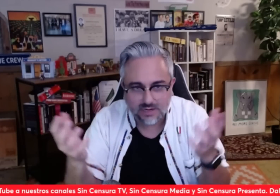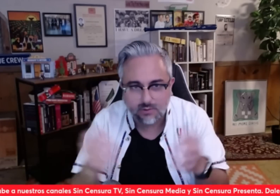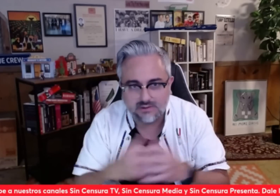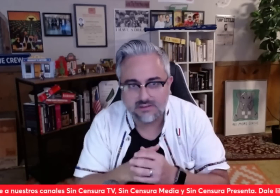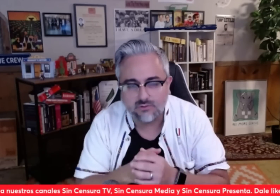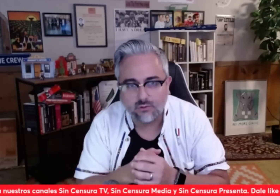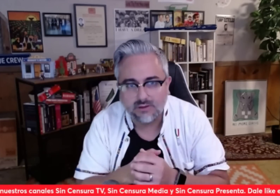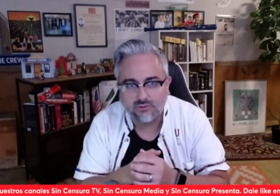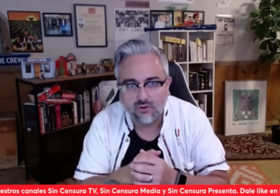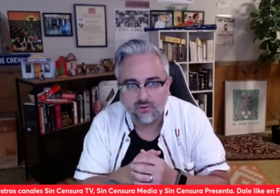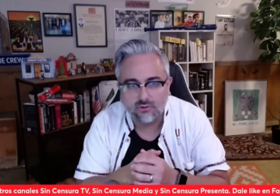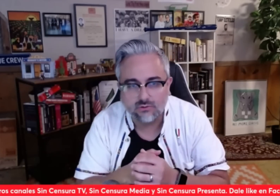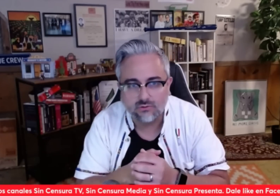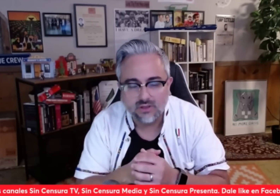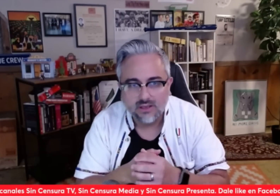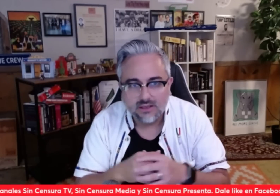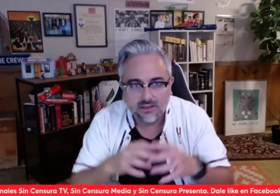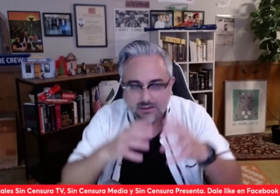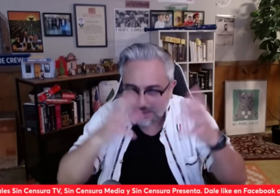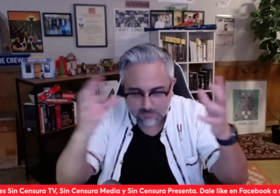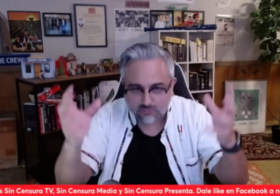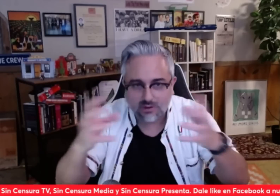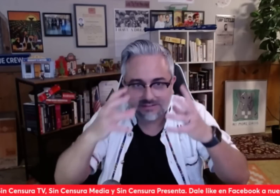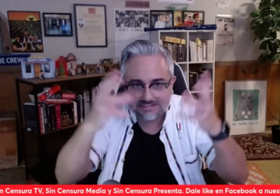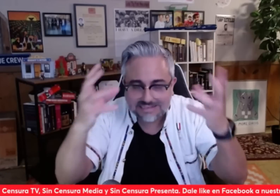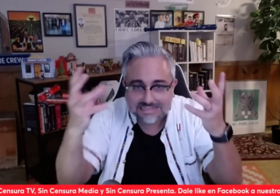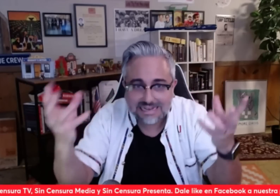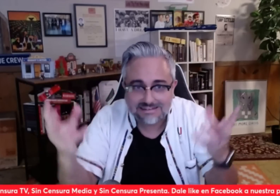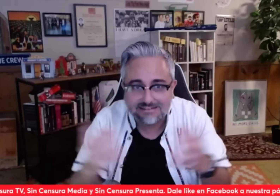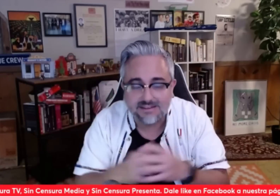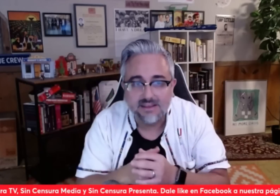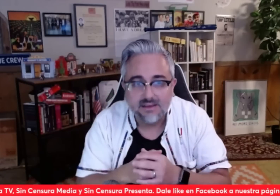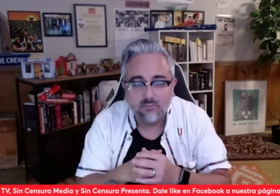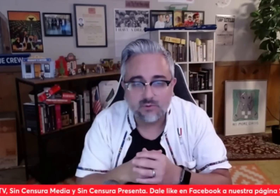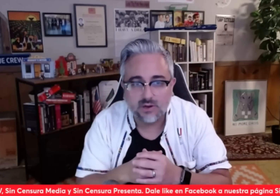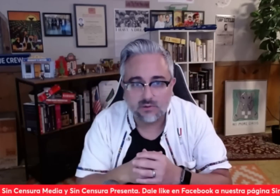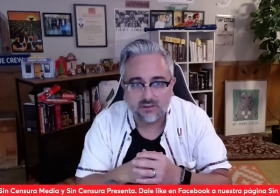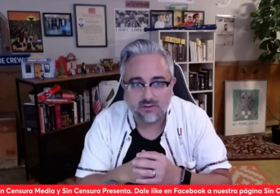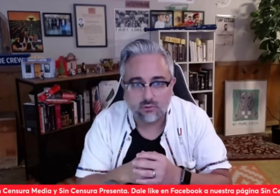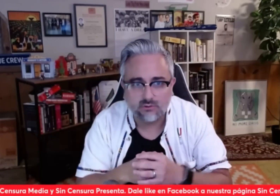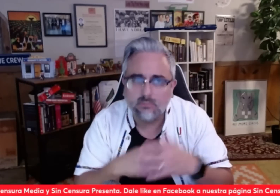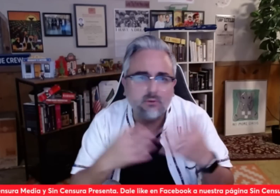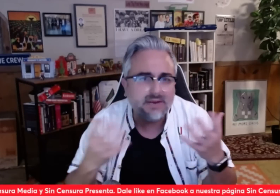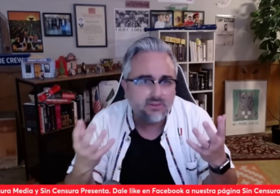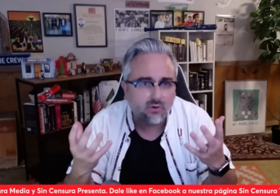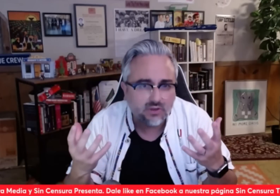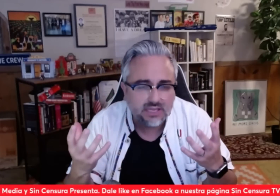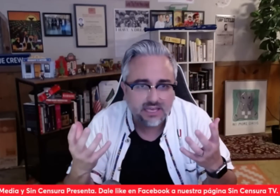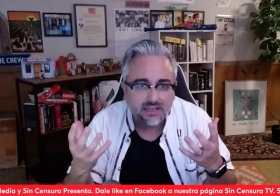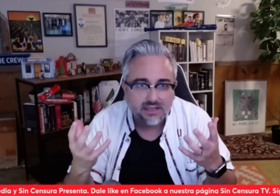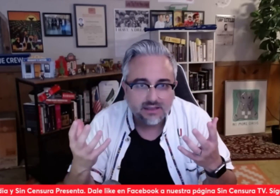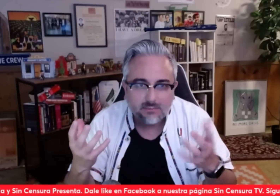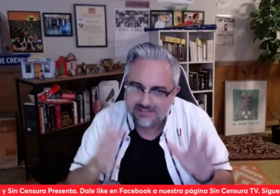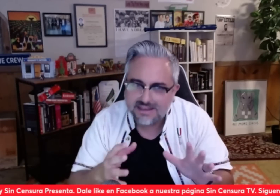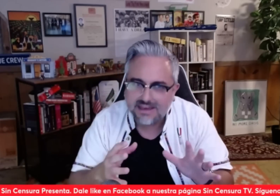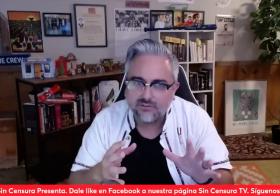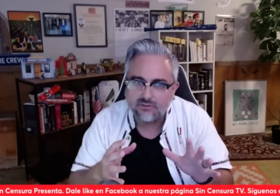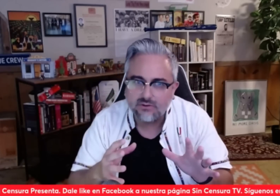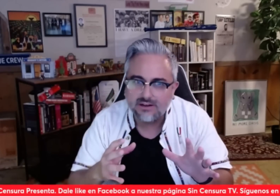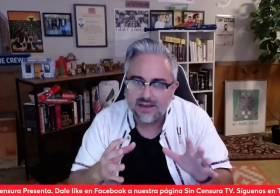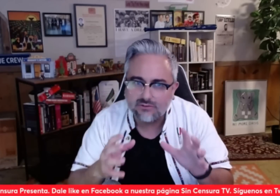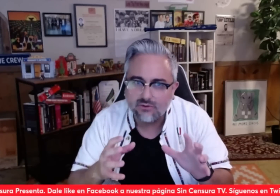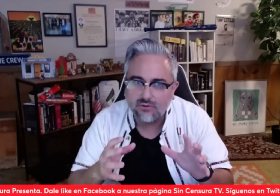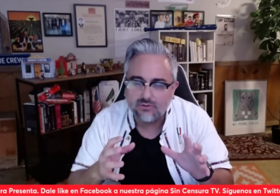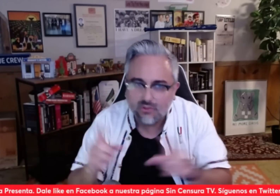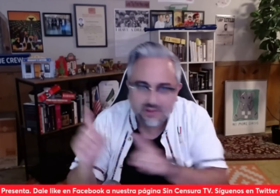movimiento de la Cuarta Transformación, con las personas que están detrás de este movimiento de la Cuarta Transformación por mera ideología. Pero en este caso,